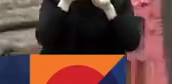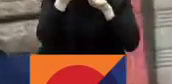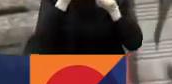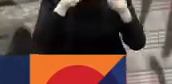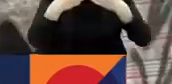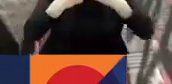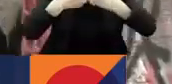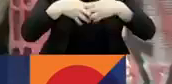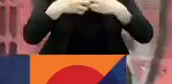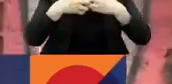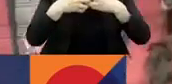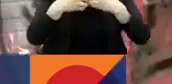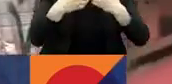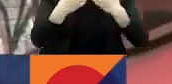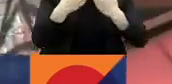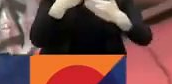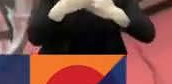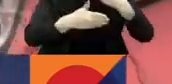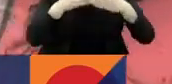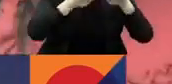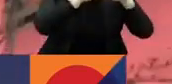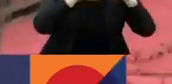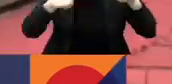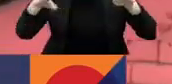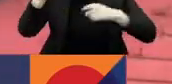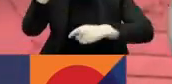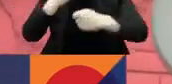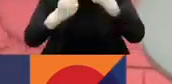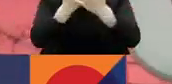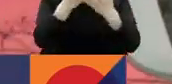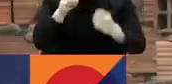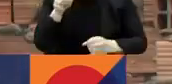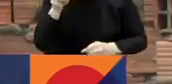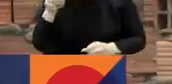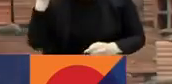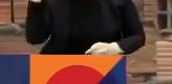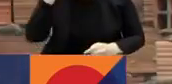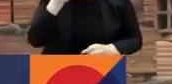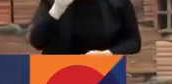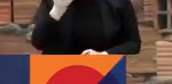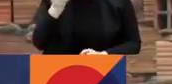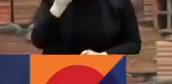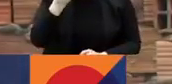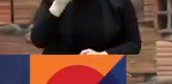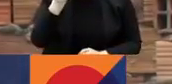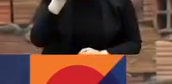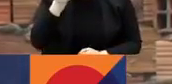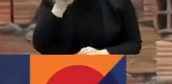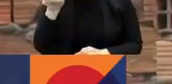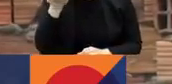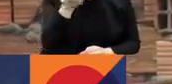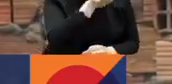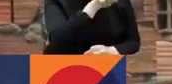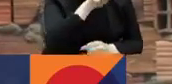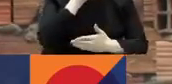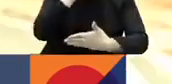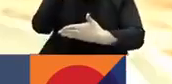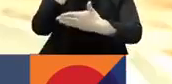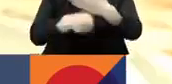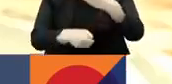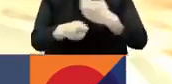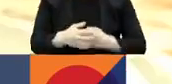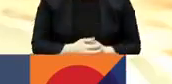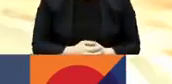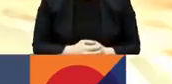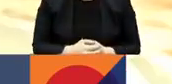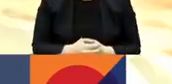explotación, producción, comercialización, importación o distribución de cualquier variedad de asbesto y de los productos con este serán sancionadas económicamente. A